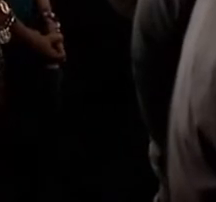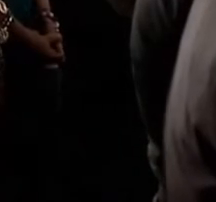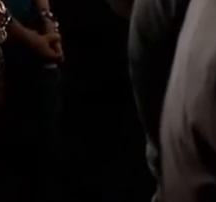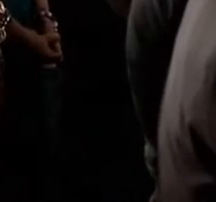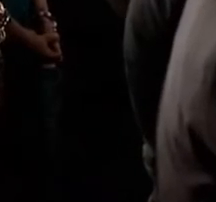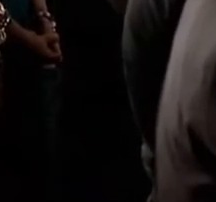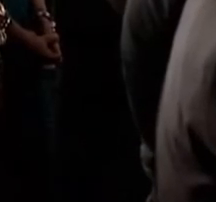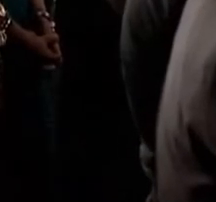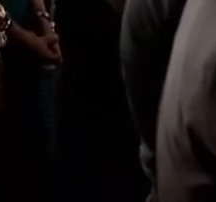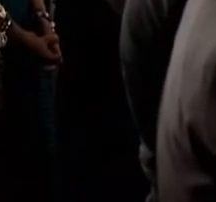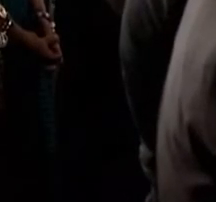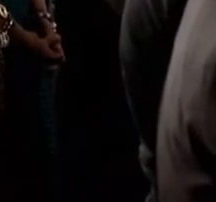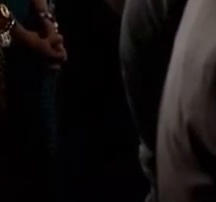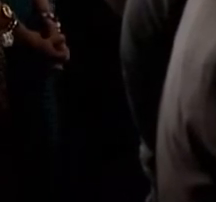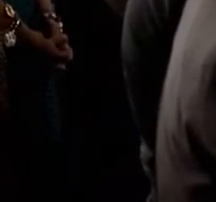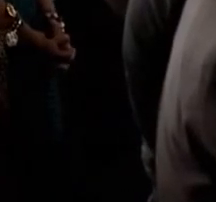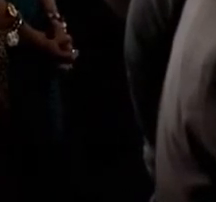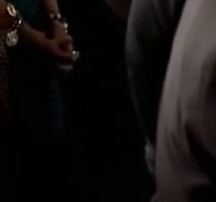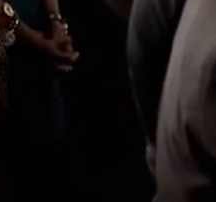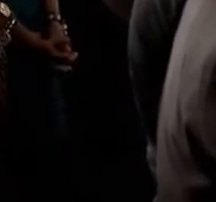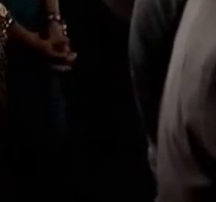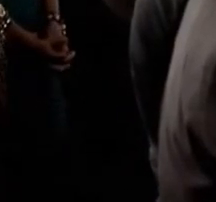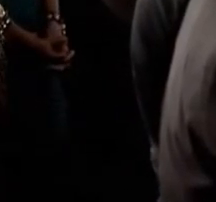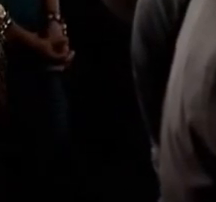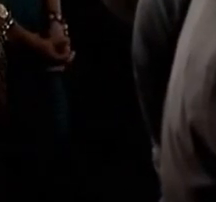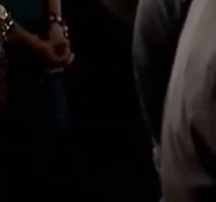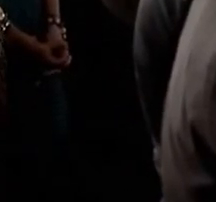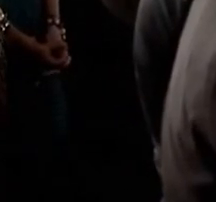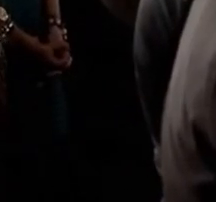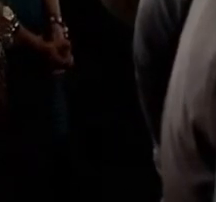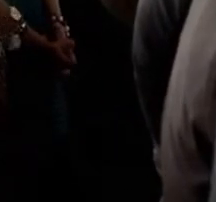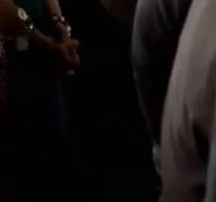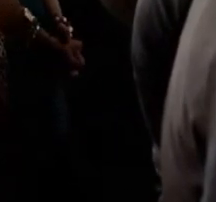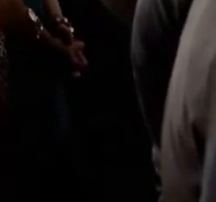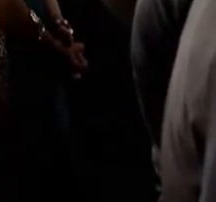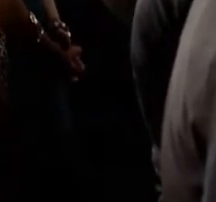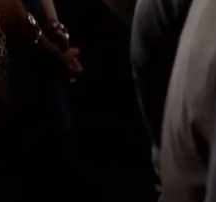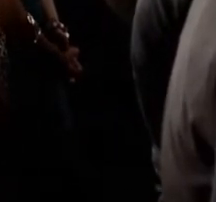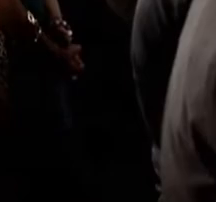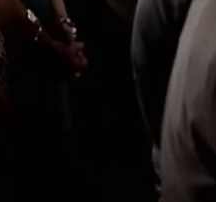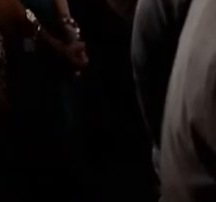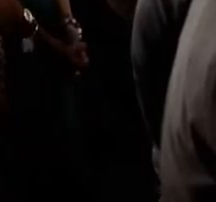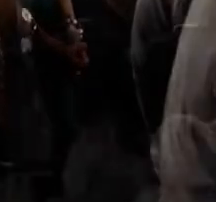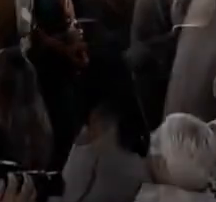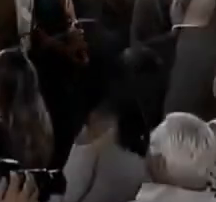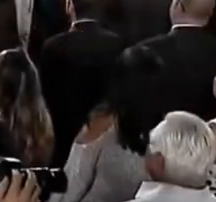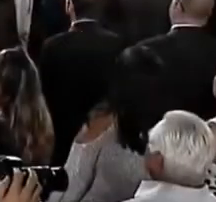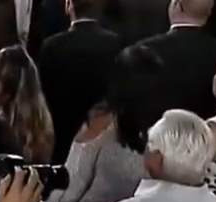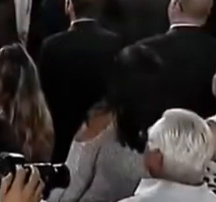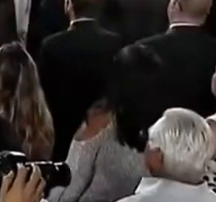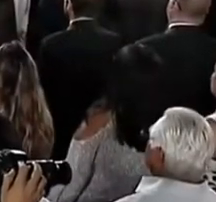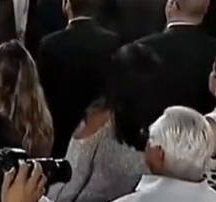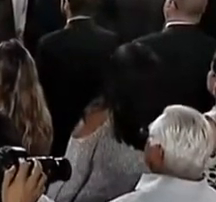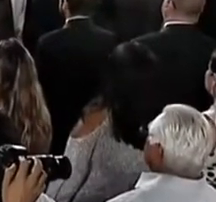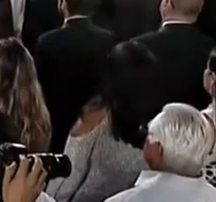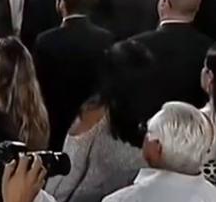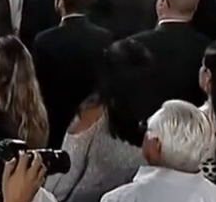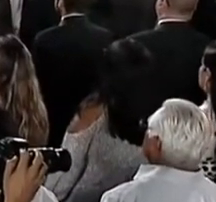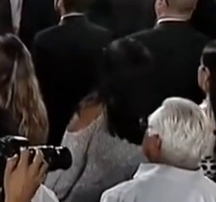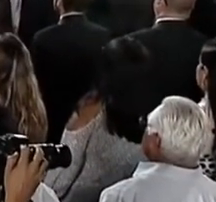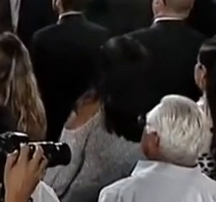destino por el dedo de Dios escribió. Mas si osare un extraño